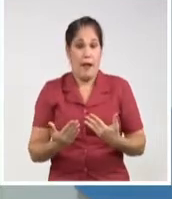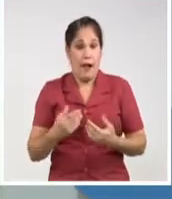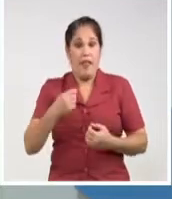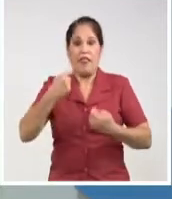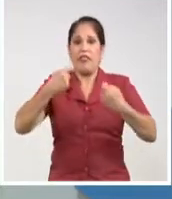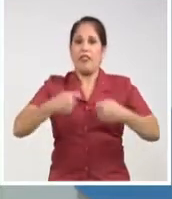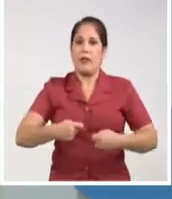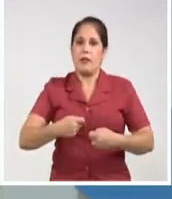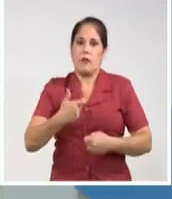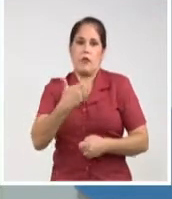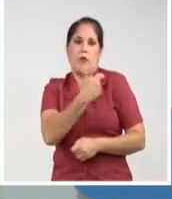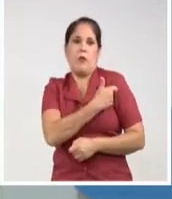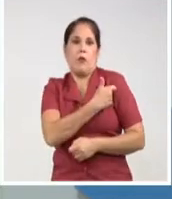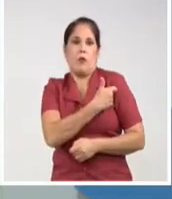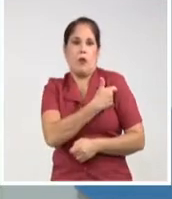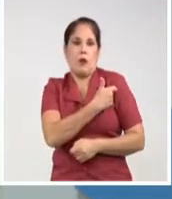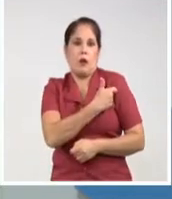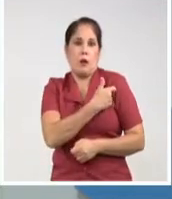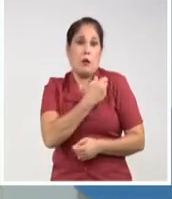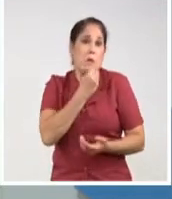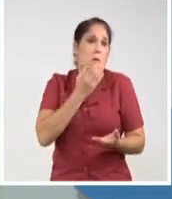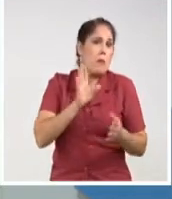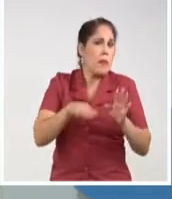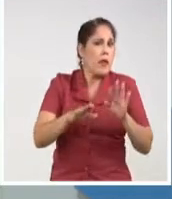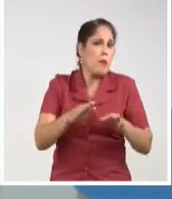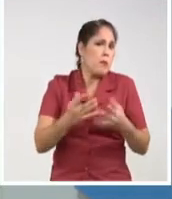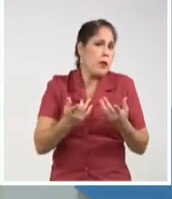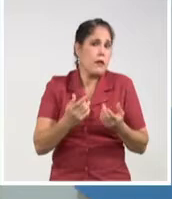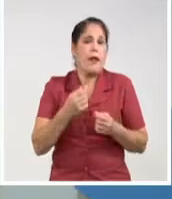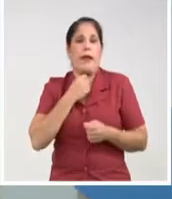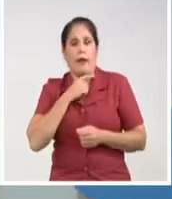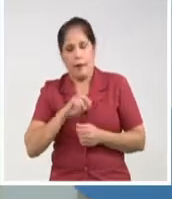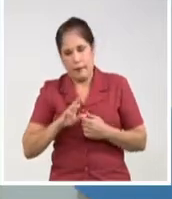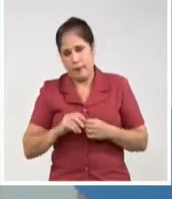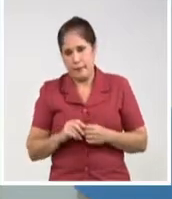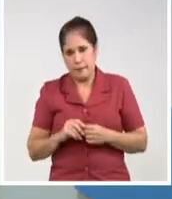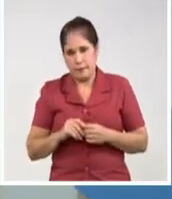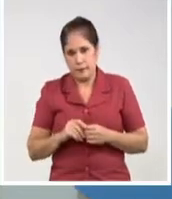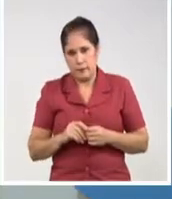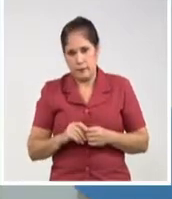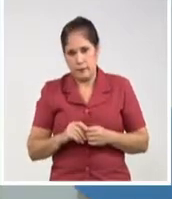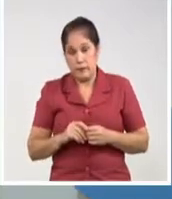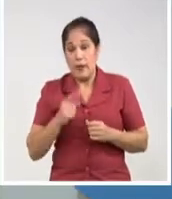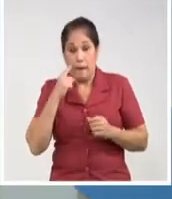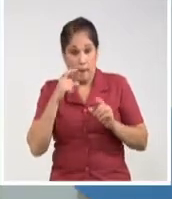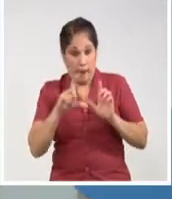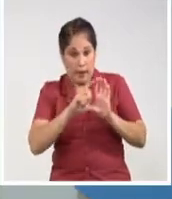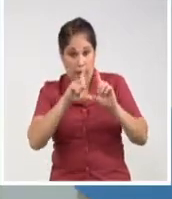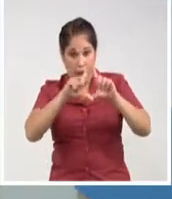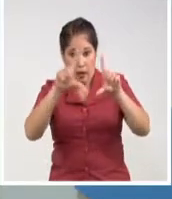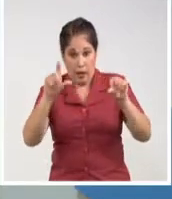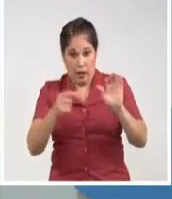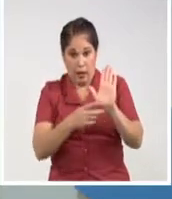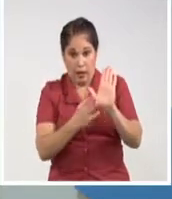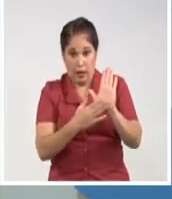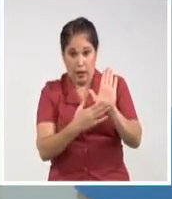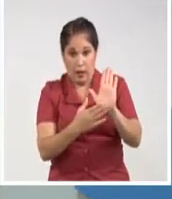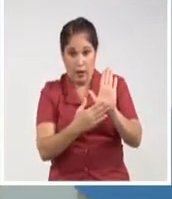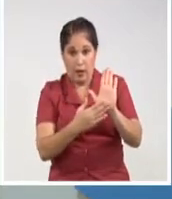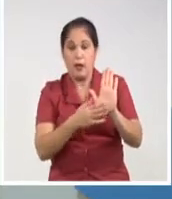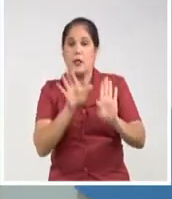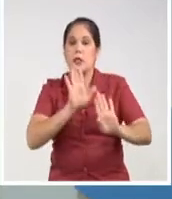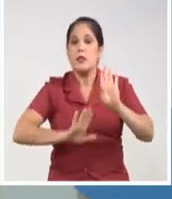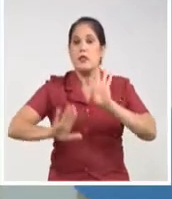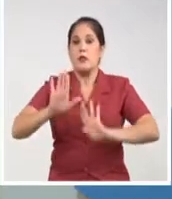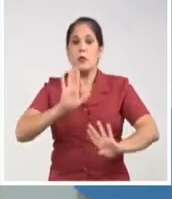decisión es vacunar, que puede estar en dependencia, que a usted, por teniendo una evidencia de que su sistema inmune generó